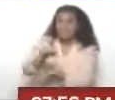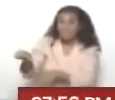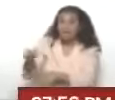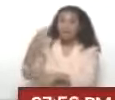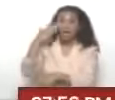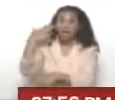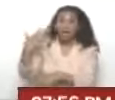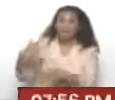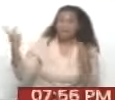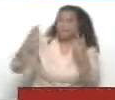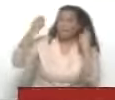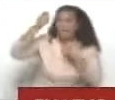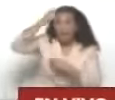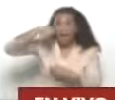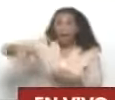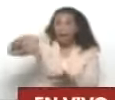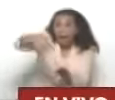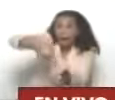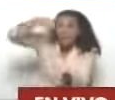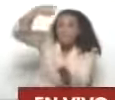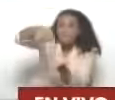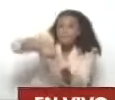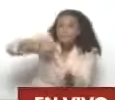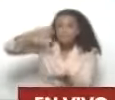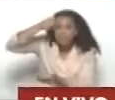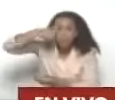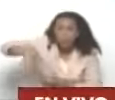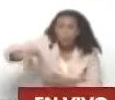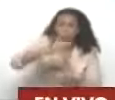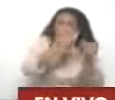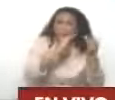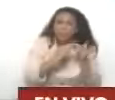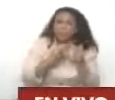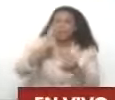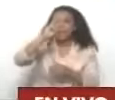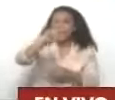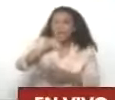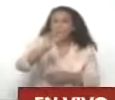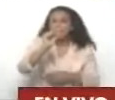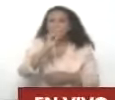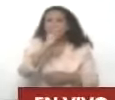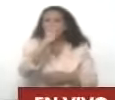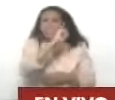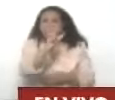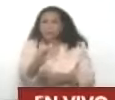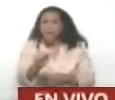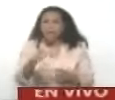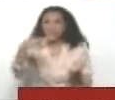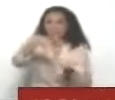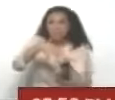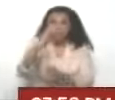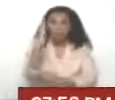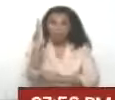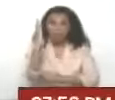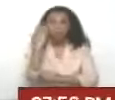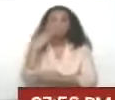la marcha campesina, por así llamarlo, que sucedió en la comuna del Maizal, en el estado Lara. Y ahí,